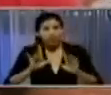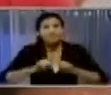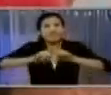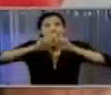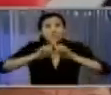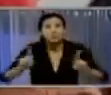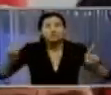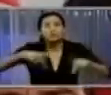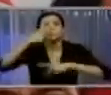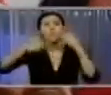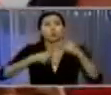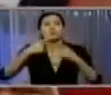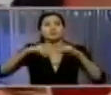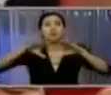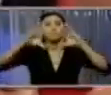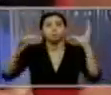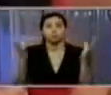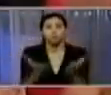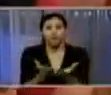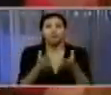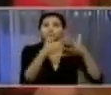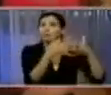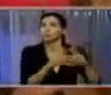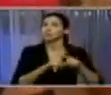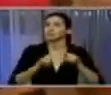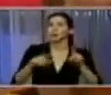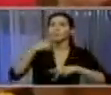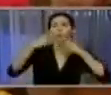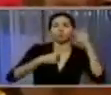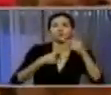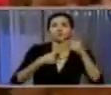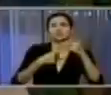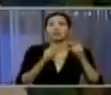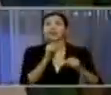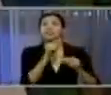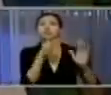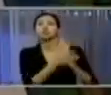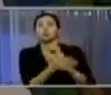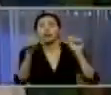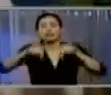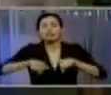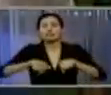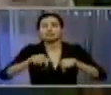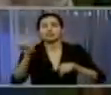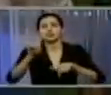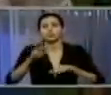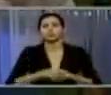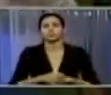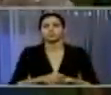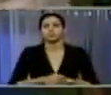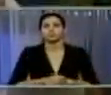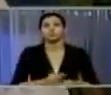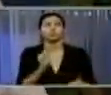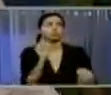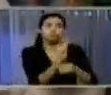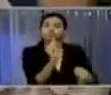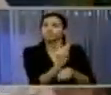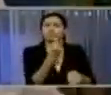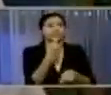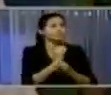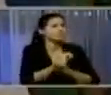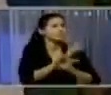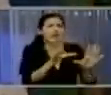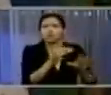en la política mundial y en la política de él sobre Venezuela, y se las he dicho y se las seguiré